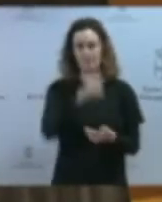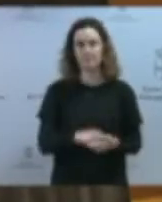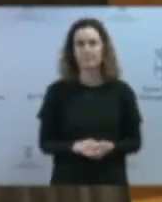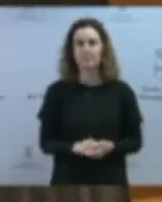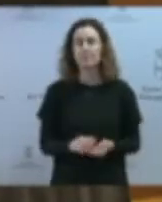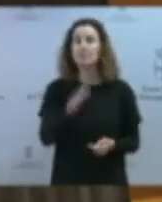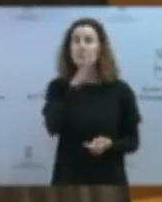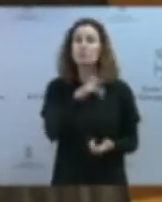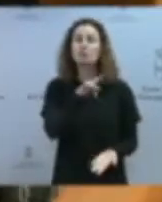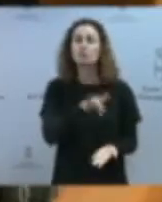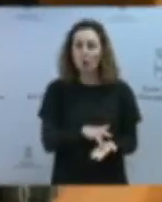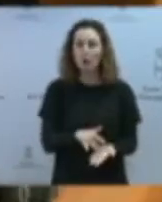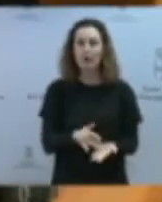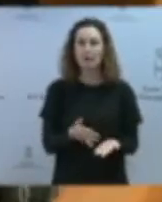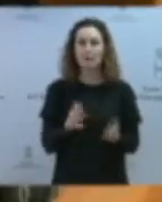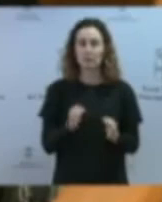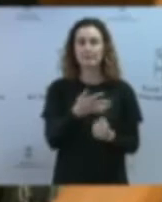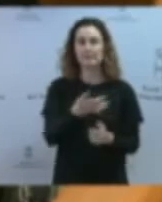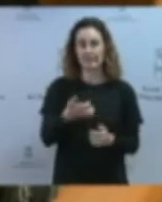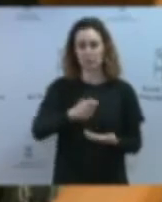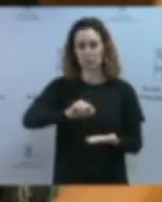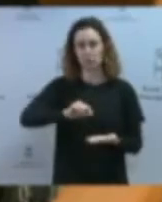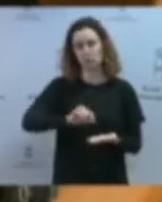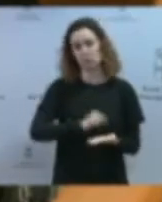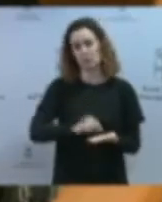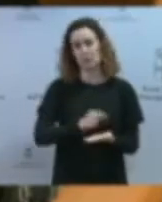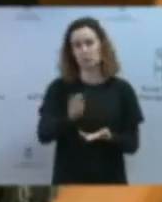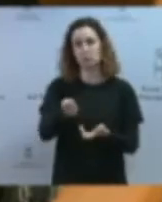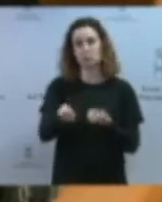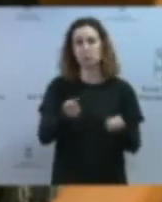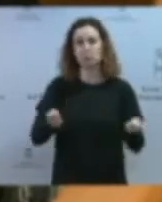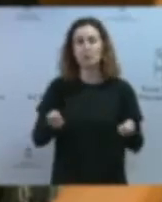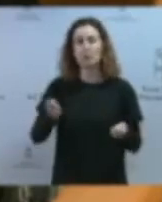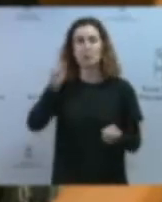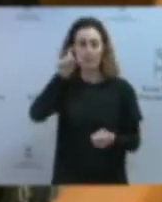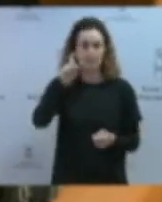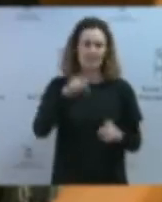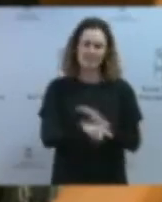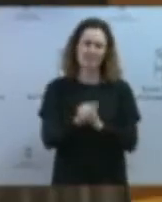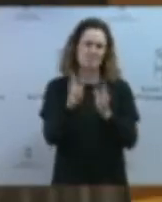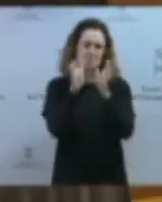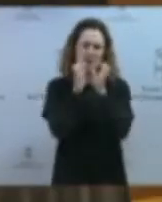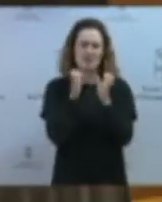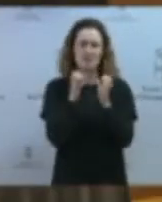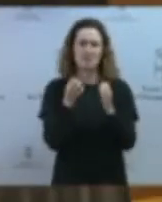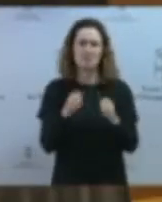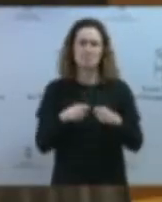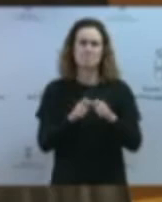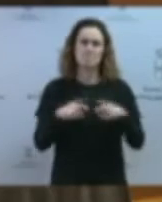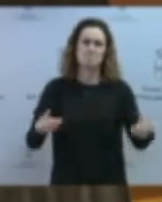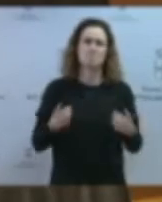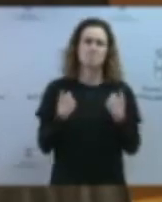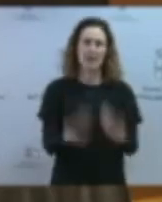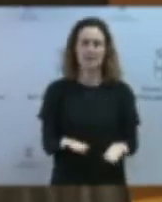profesores de refuerzo durante el 2020 y consideramos un error que se prescinda de cualquier personal de refuerzo educativo, porque podría ser un error que se pagase en el